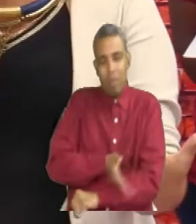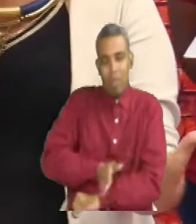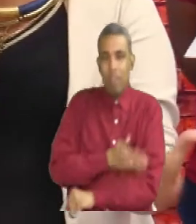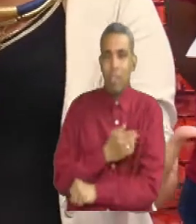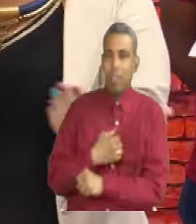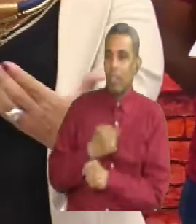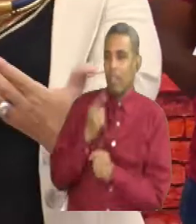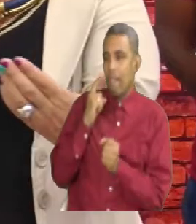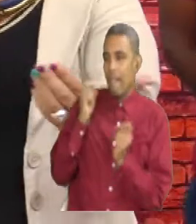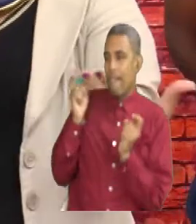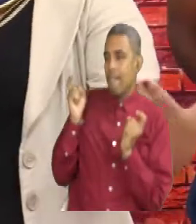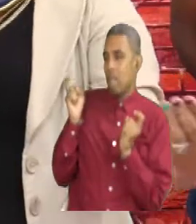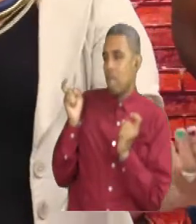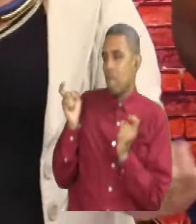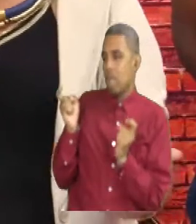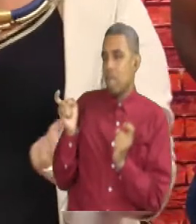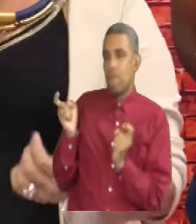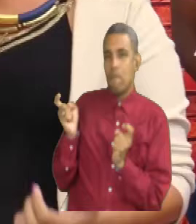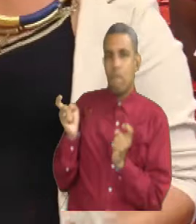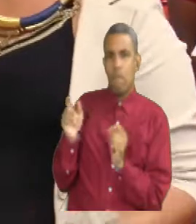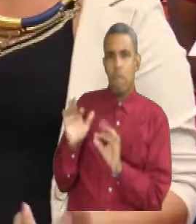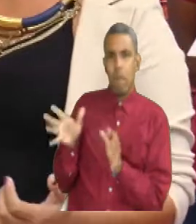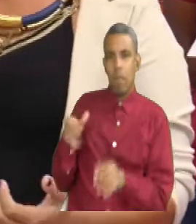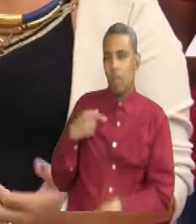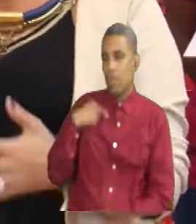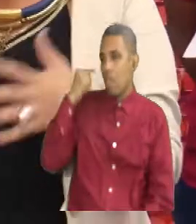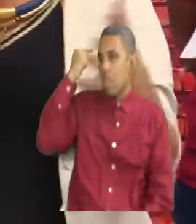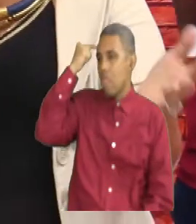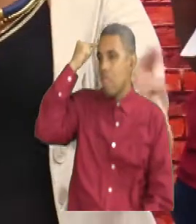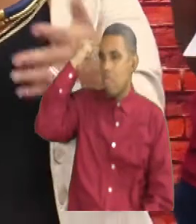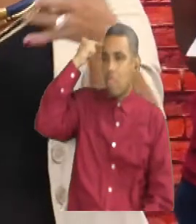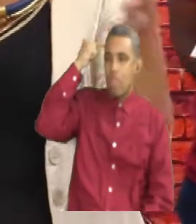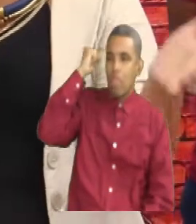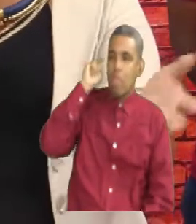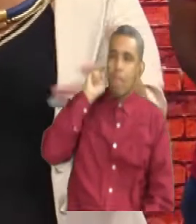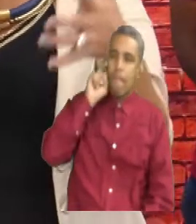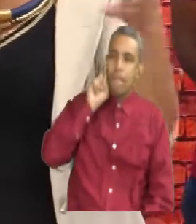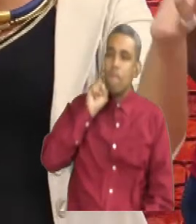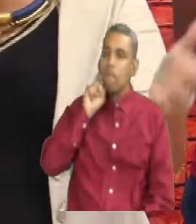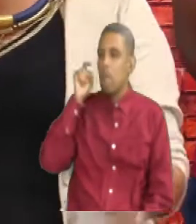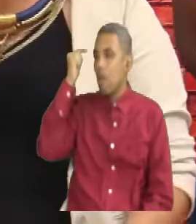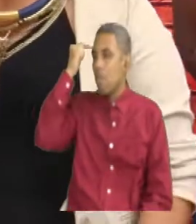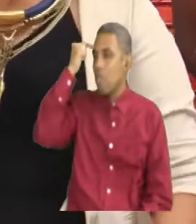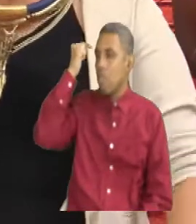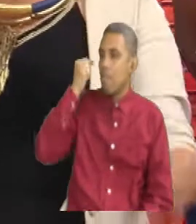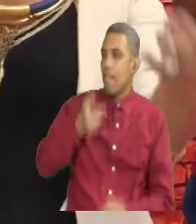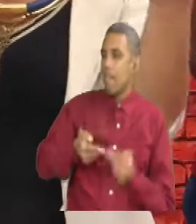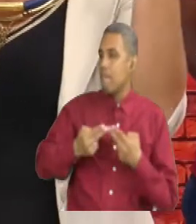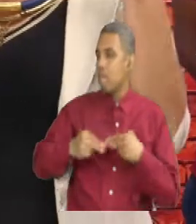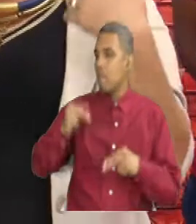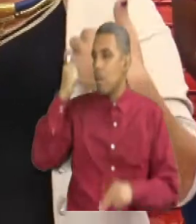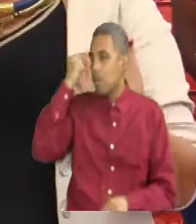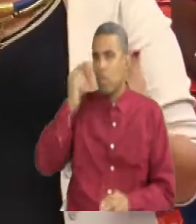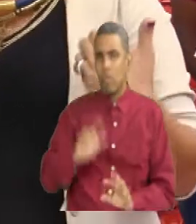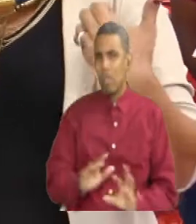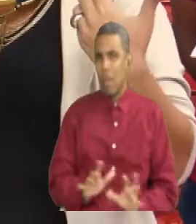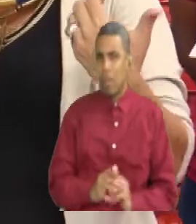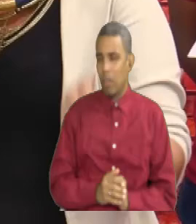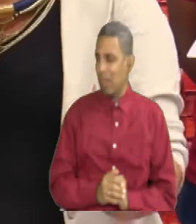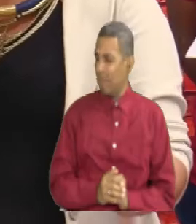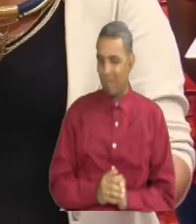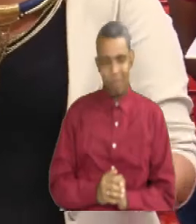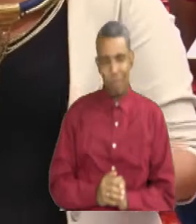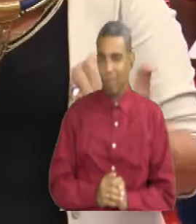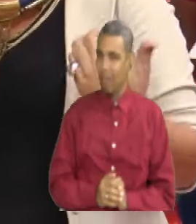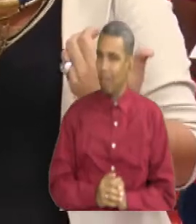la vea por lo sexual, ¿no? Que hoy en día se busca mucho a las mujeres como por pasar un rato y divertirse, sino que la mujer le pide y le exige que